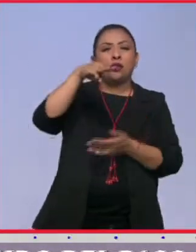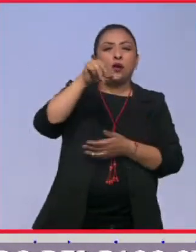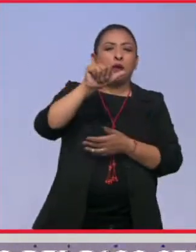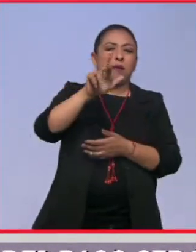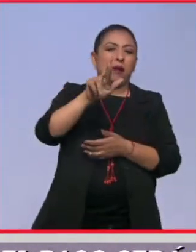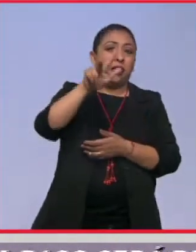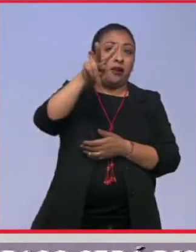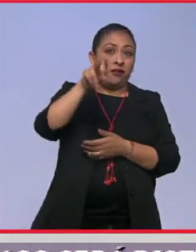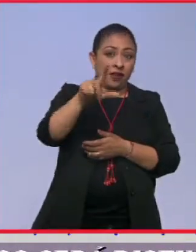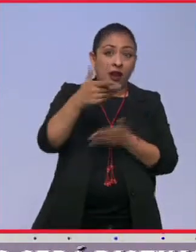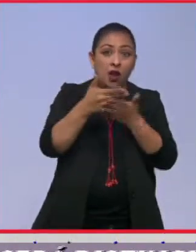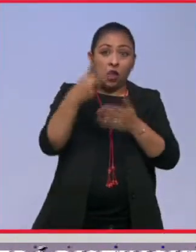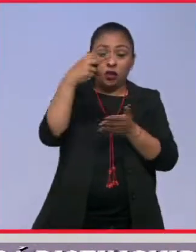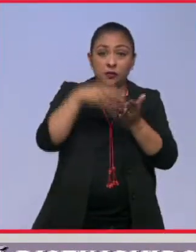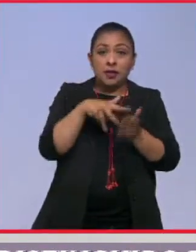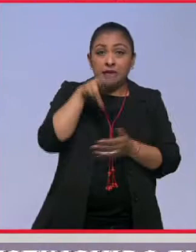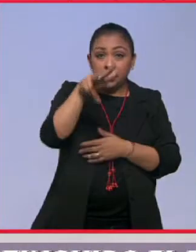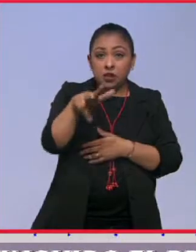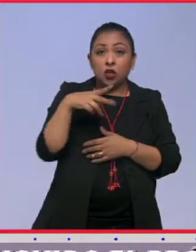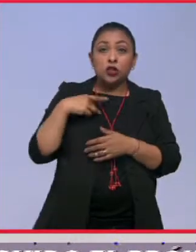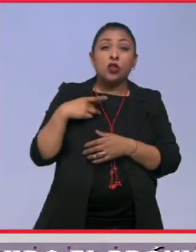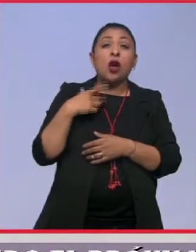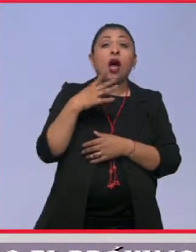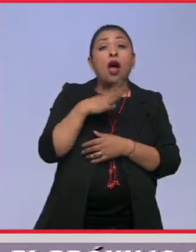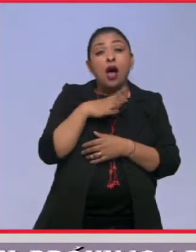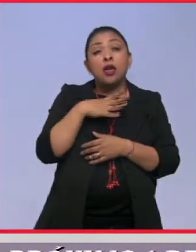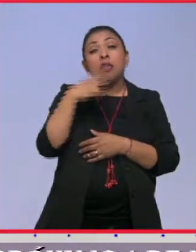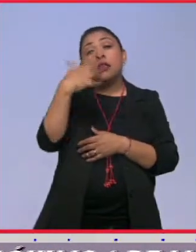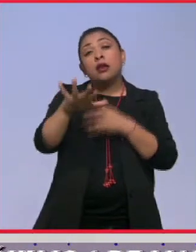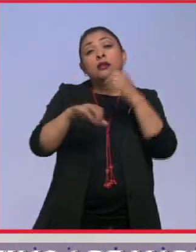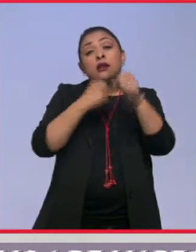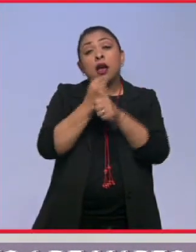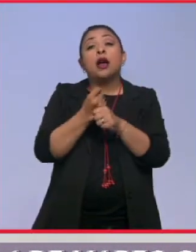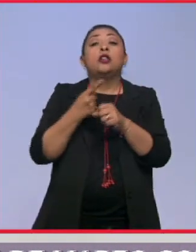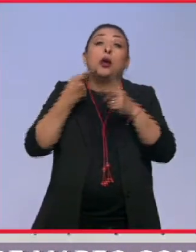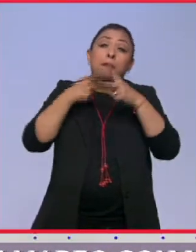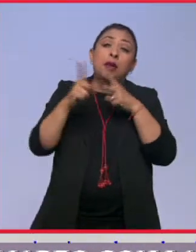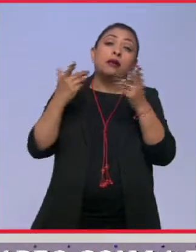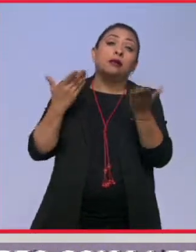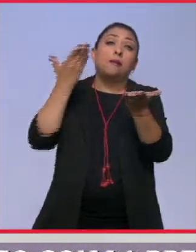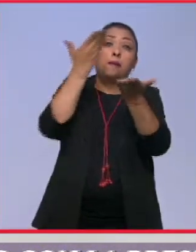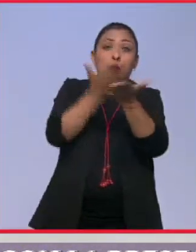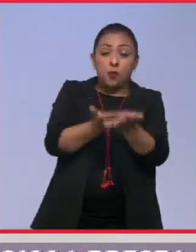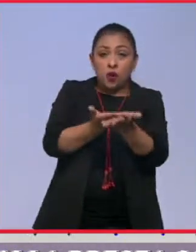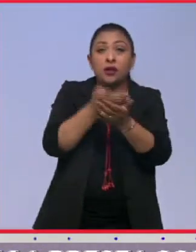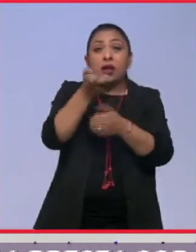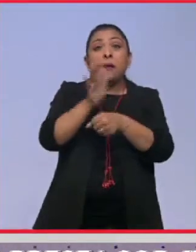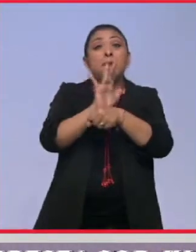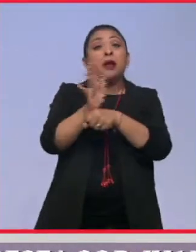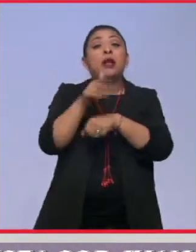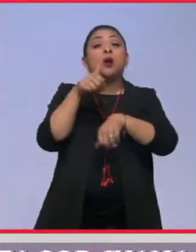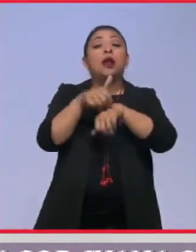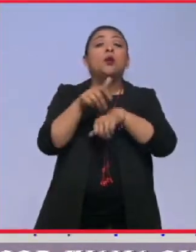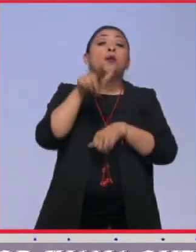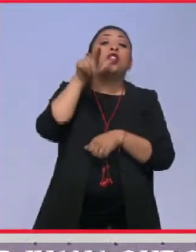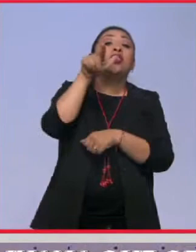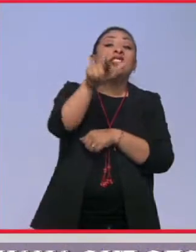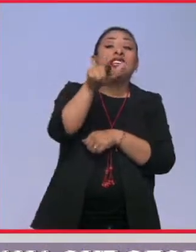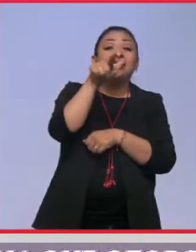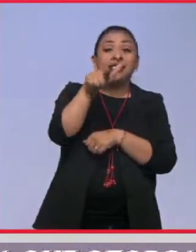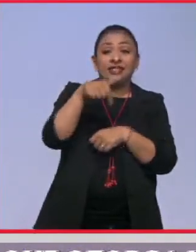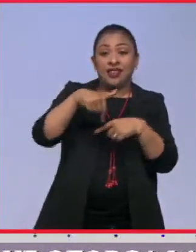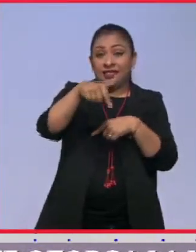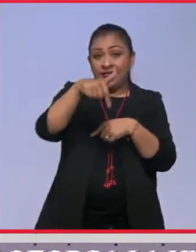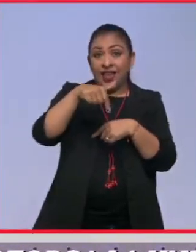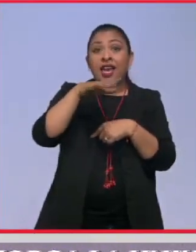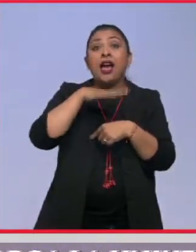Studios, que este 2018 está cumpliendo una década de haber iniciado con esta propuesta, que es la película número 17. Este año